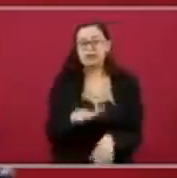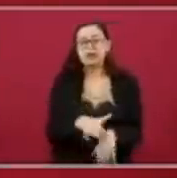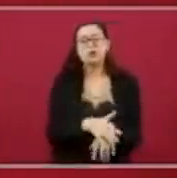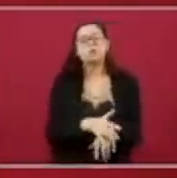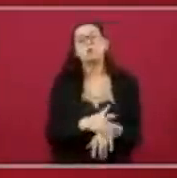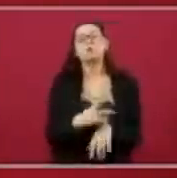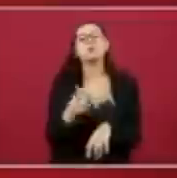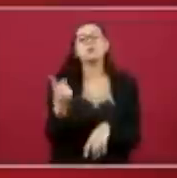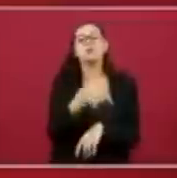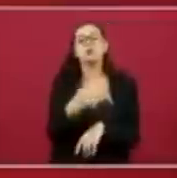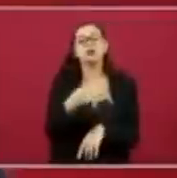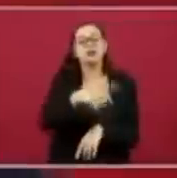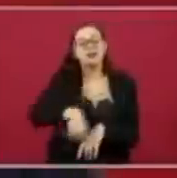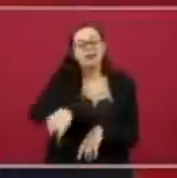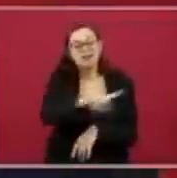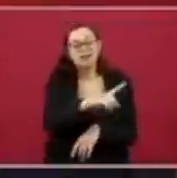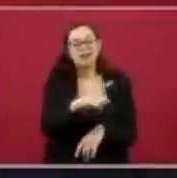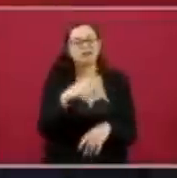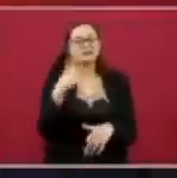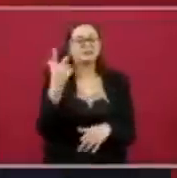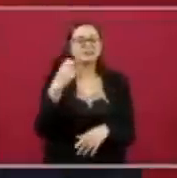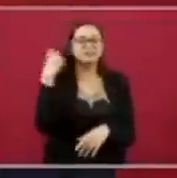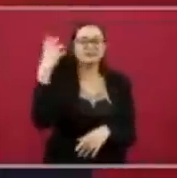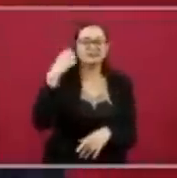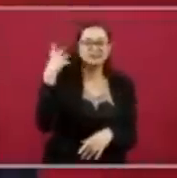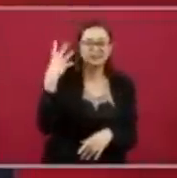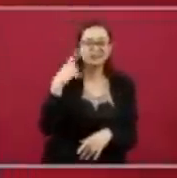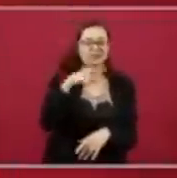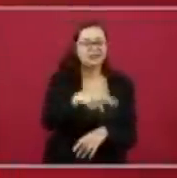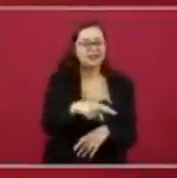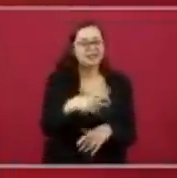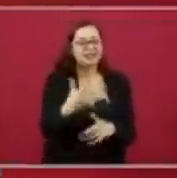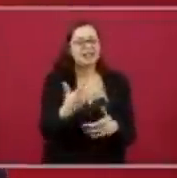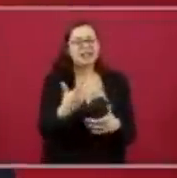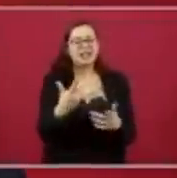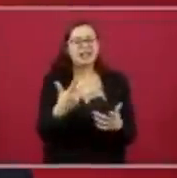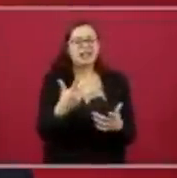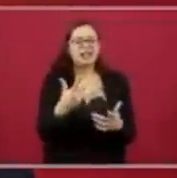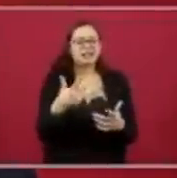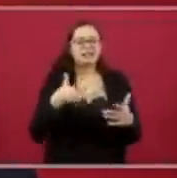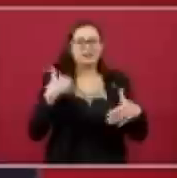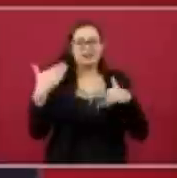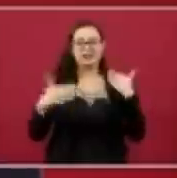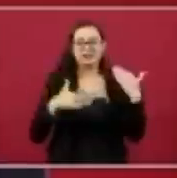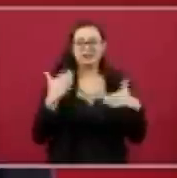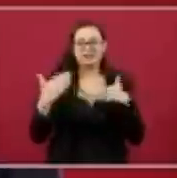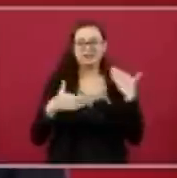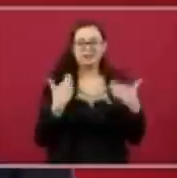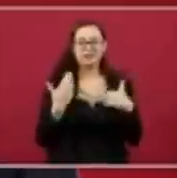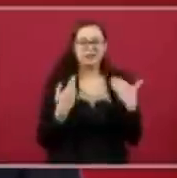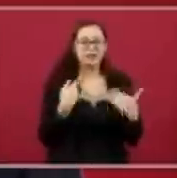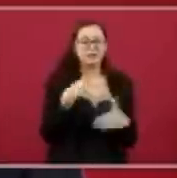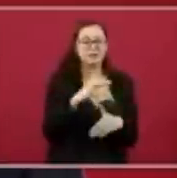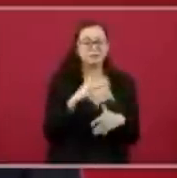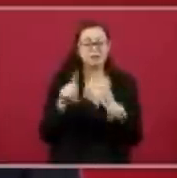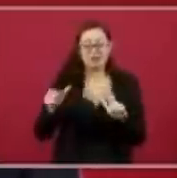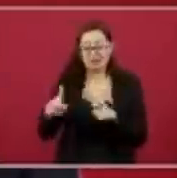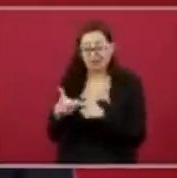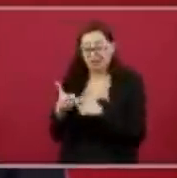estos eventos se financiaban con el fondo de el fomento al